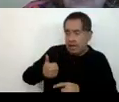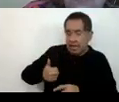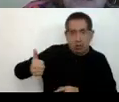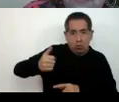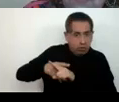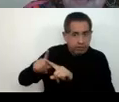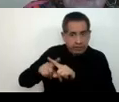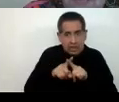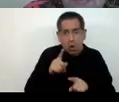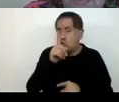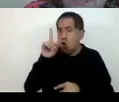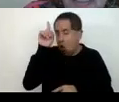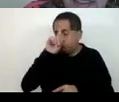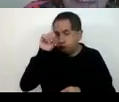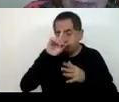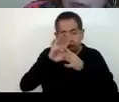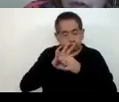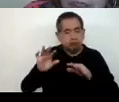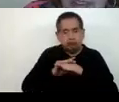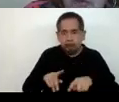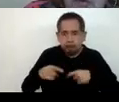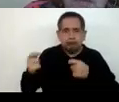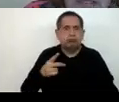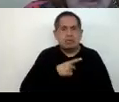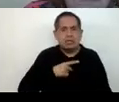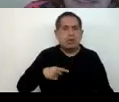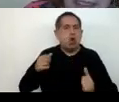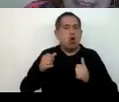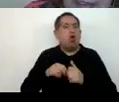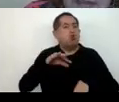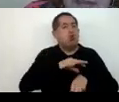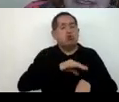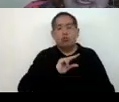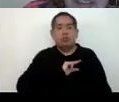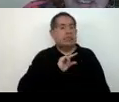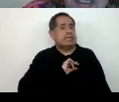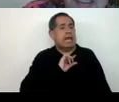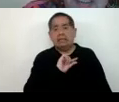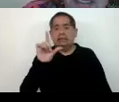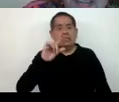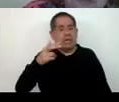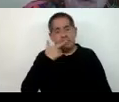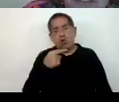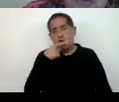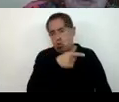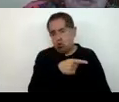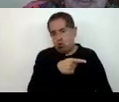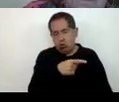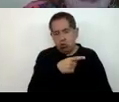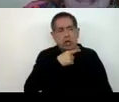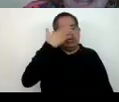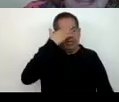pues lo más recomendable es acudir con médicos especialistas que tengan la